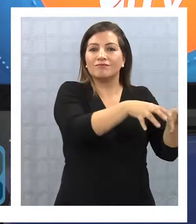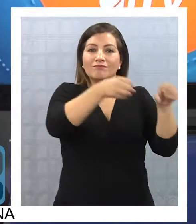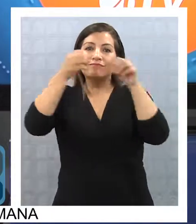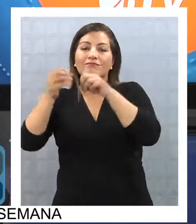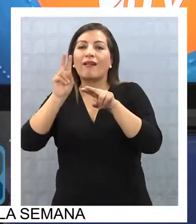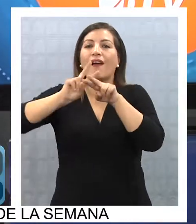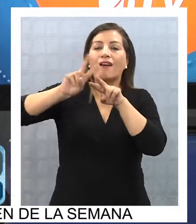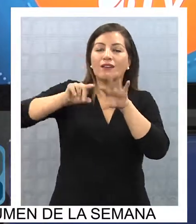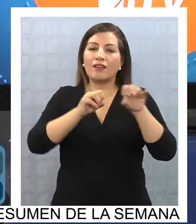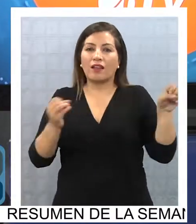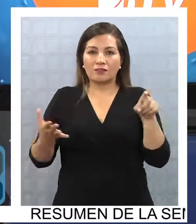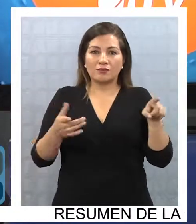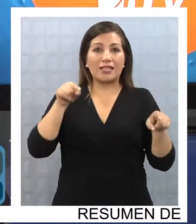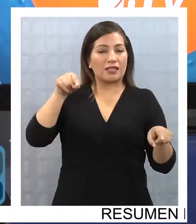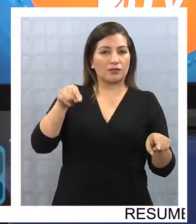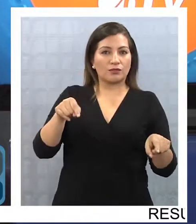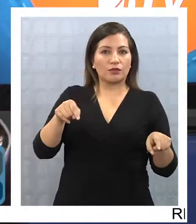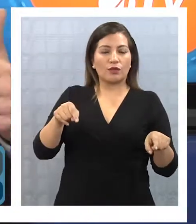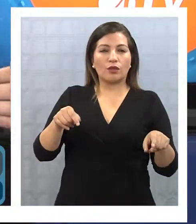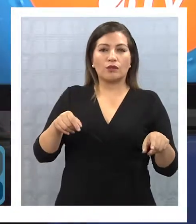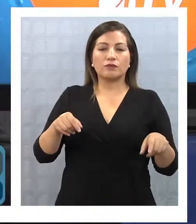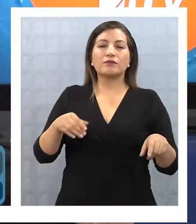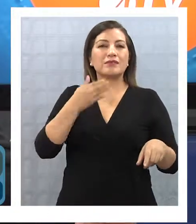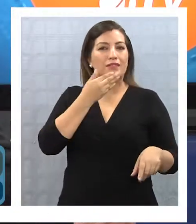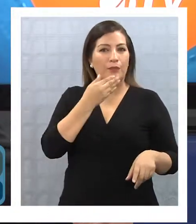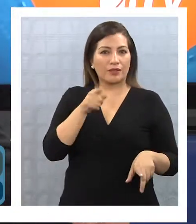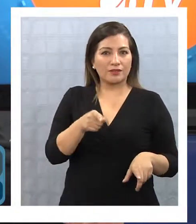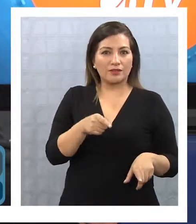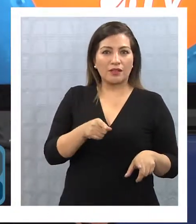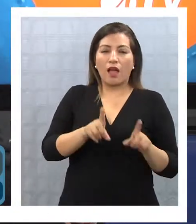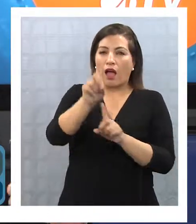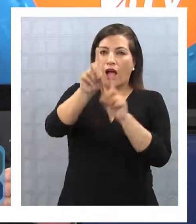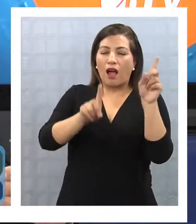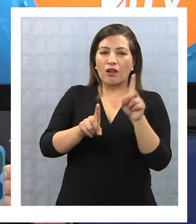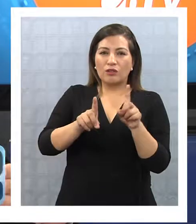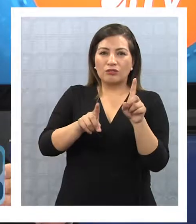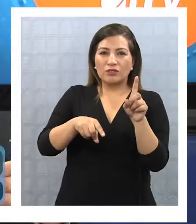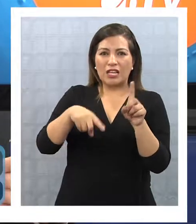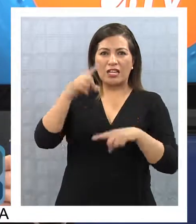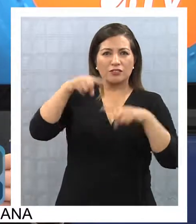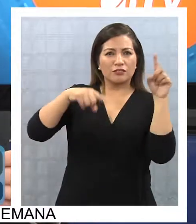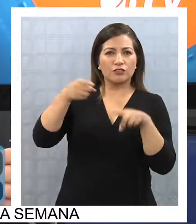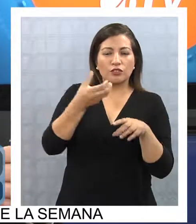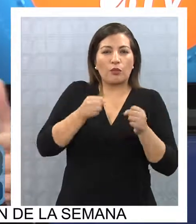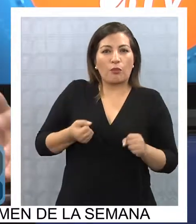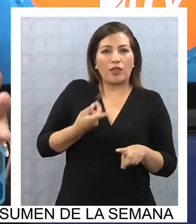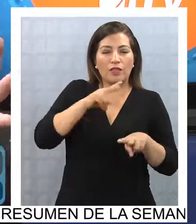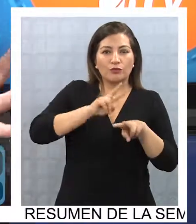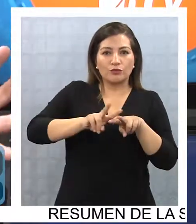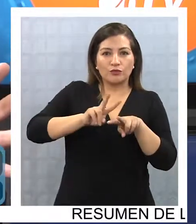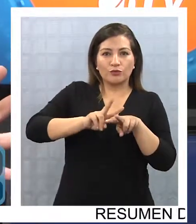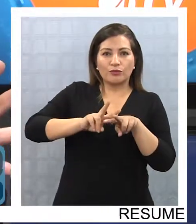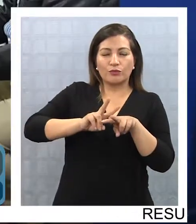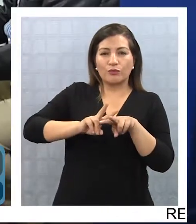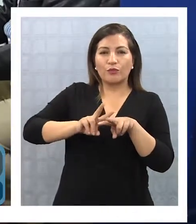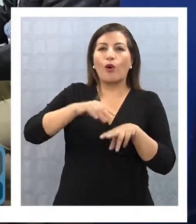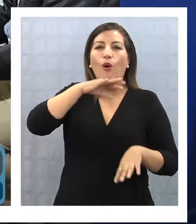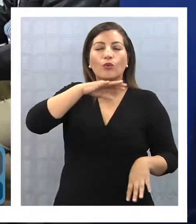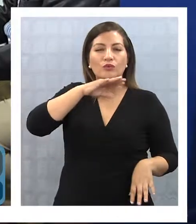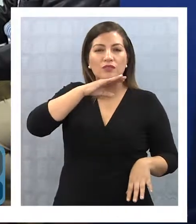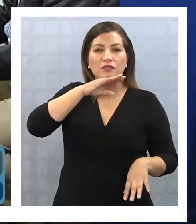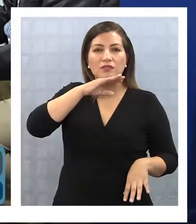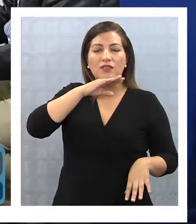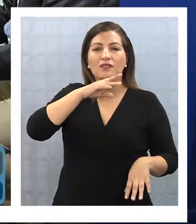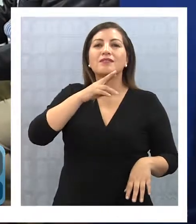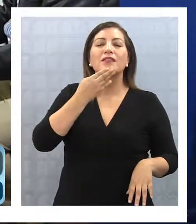gestión estratégica integrada, las distintas opciones. La valorización para algunos residuos y generalmente siempre tiene que existir un relleno de algún tipo